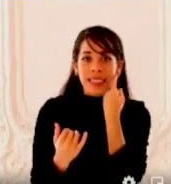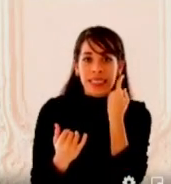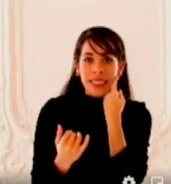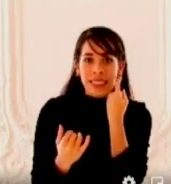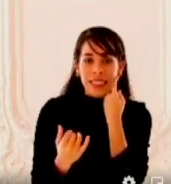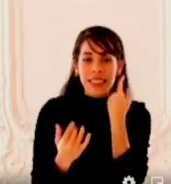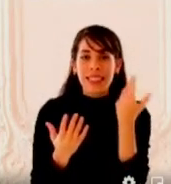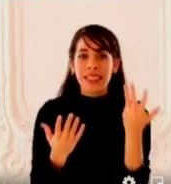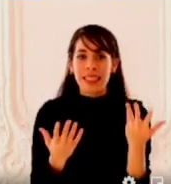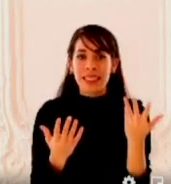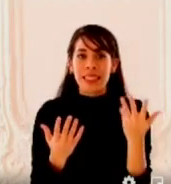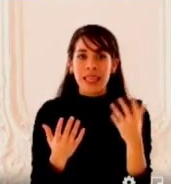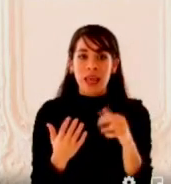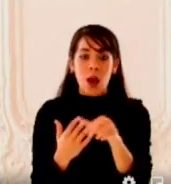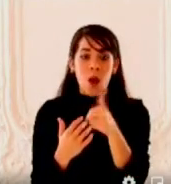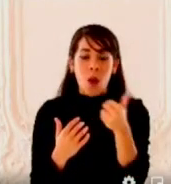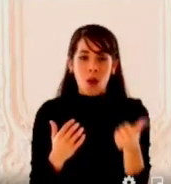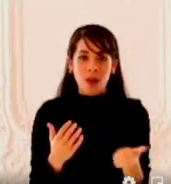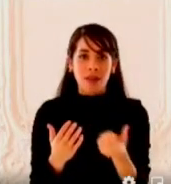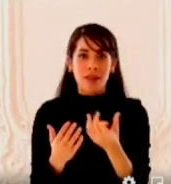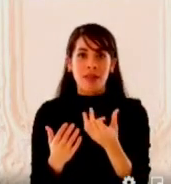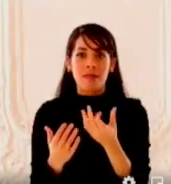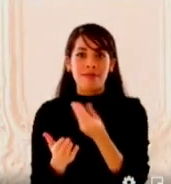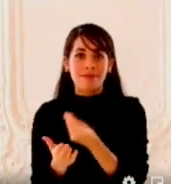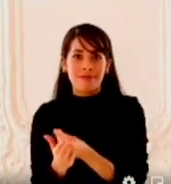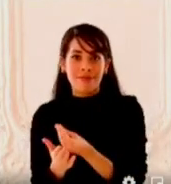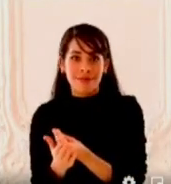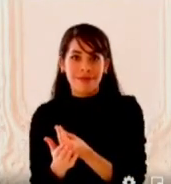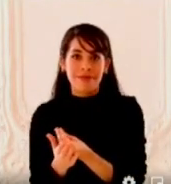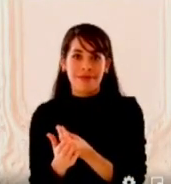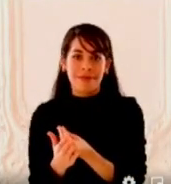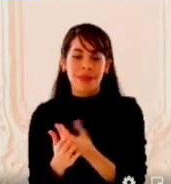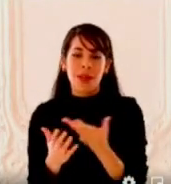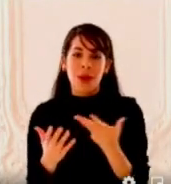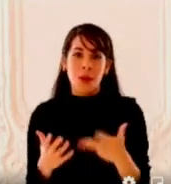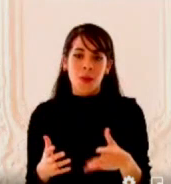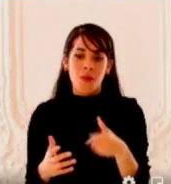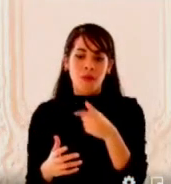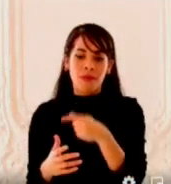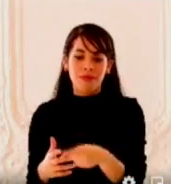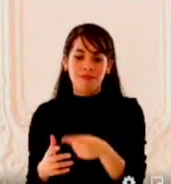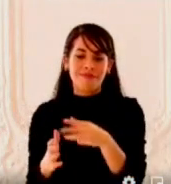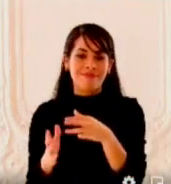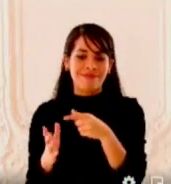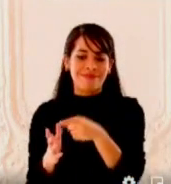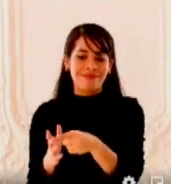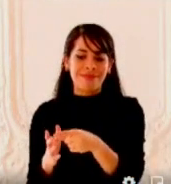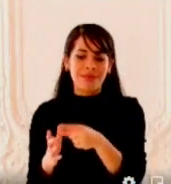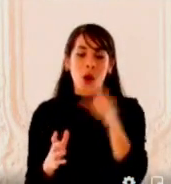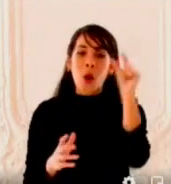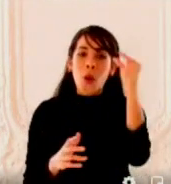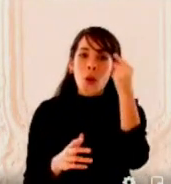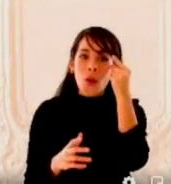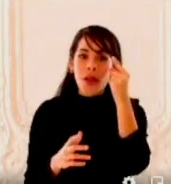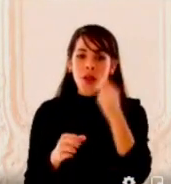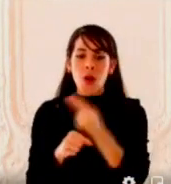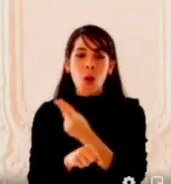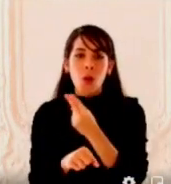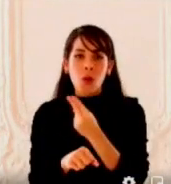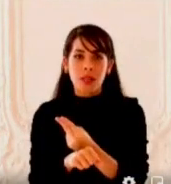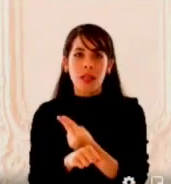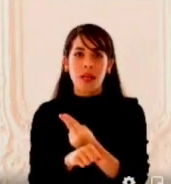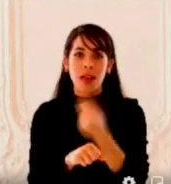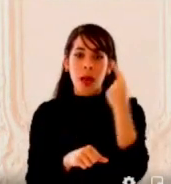obras capitales que la Junta de Supervisión Fiscal ha incluido en el presupuesto del gobierno para rendir esa